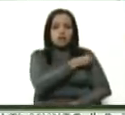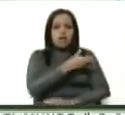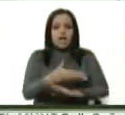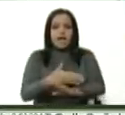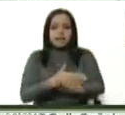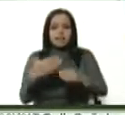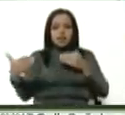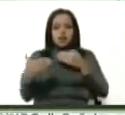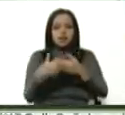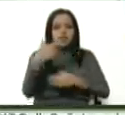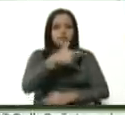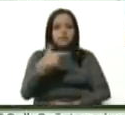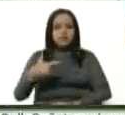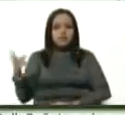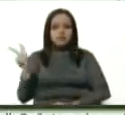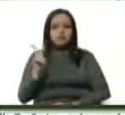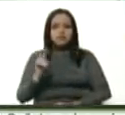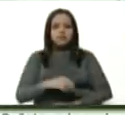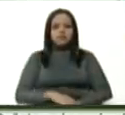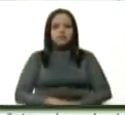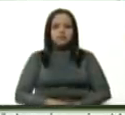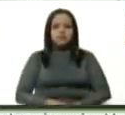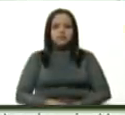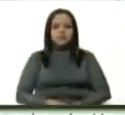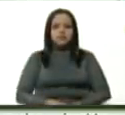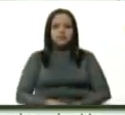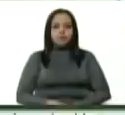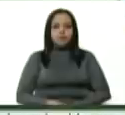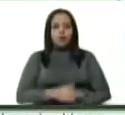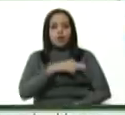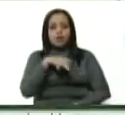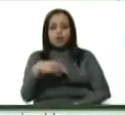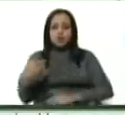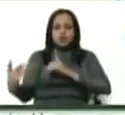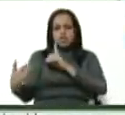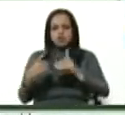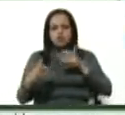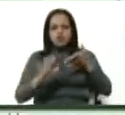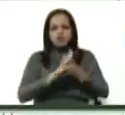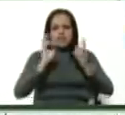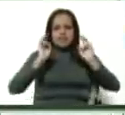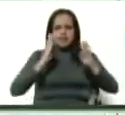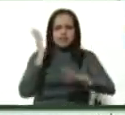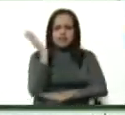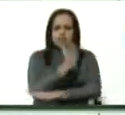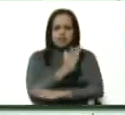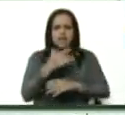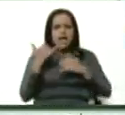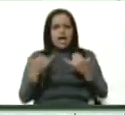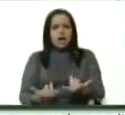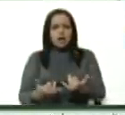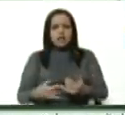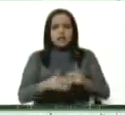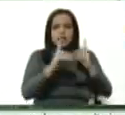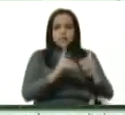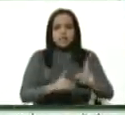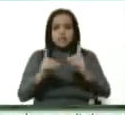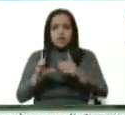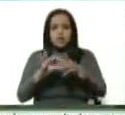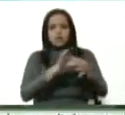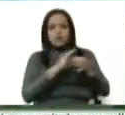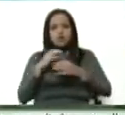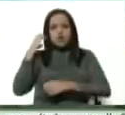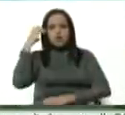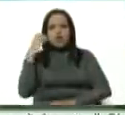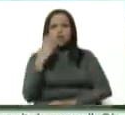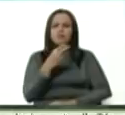contra personalidades venezolanas? Conversamos sobre ese asunto. Ahora, los mecanismos de toma de decisiones de la Unión Europea son muy